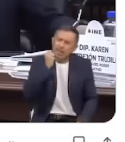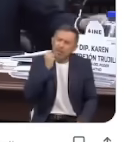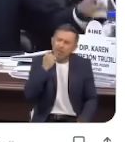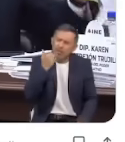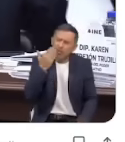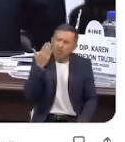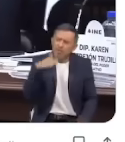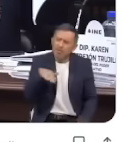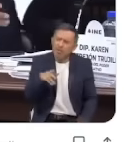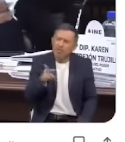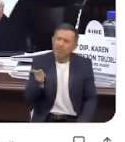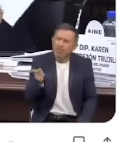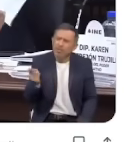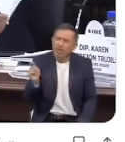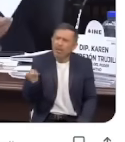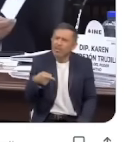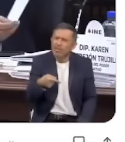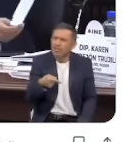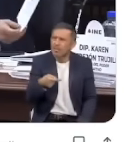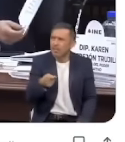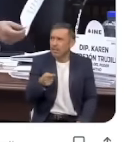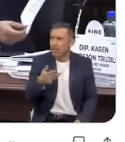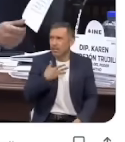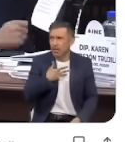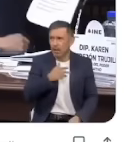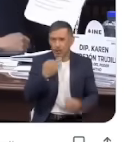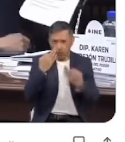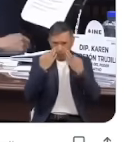le muestro este